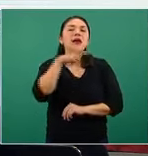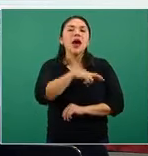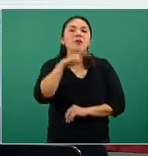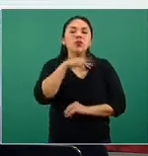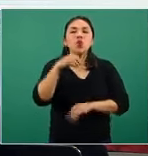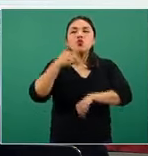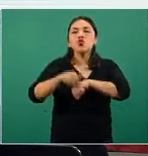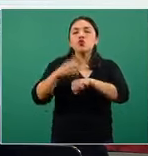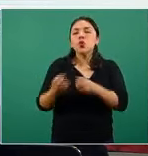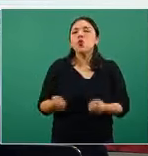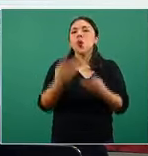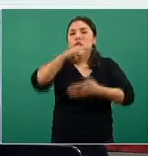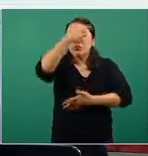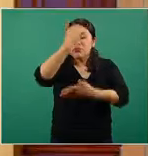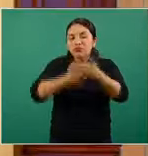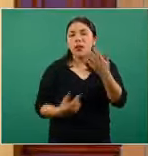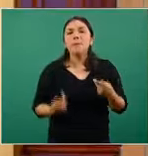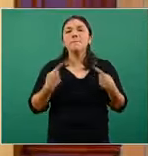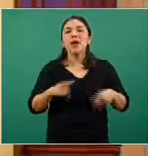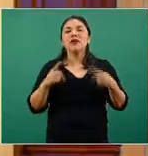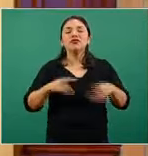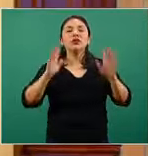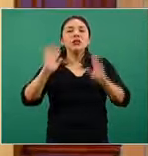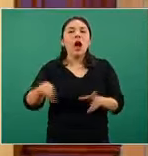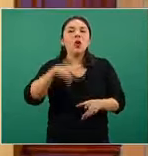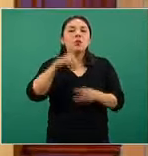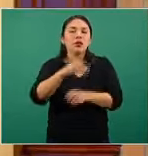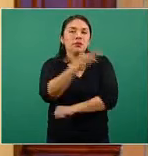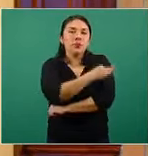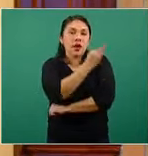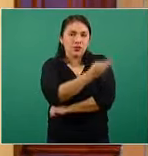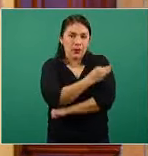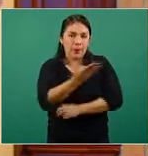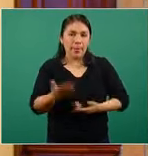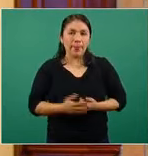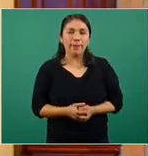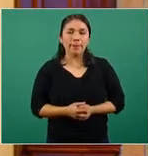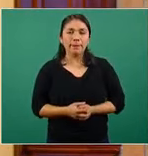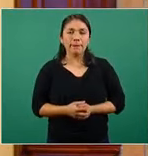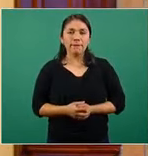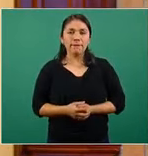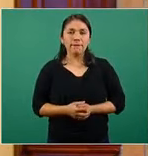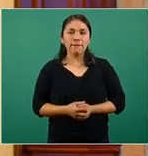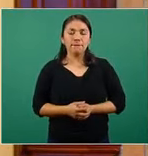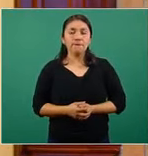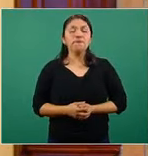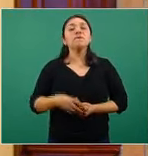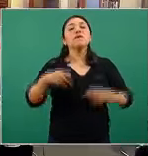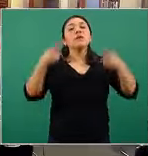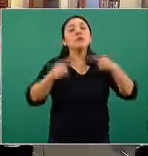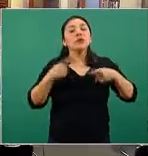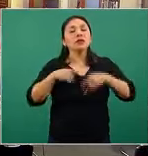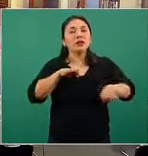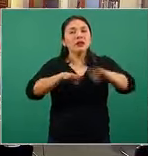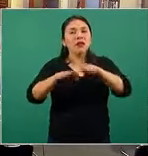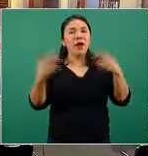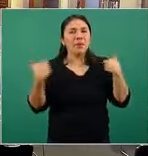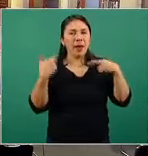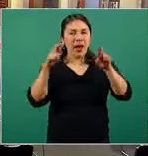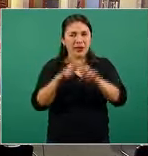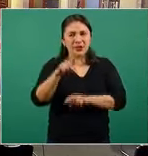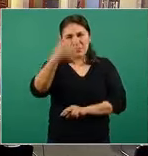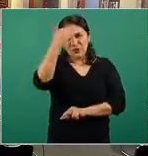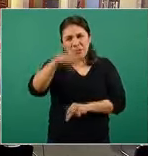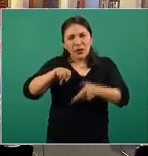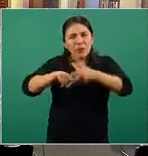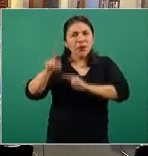el número de personas con esquemas completos de vacunación. El personal educativo, que para fines prácticos, como ustedes saben,